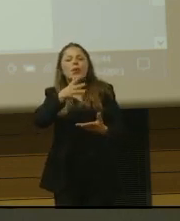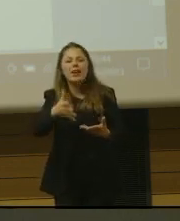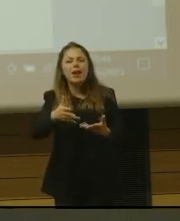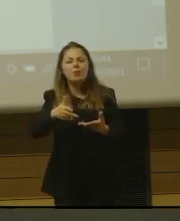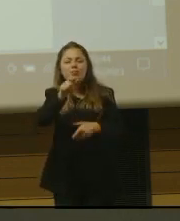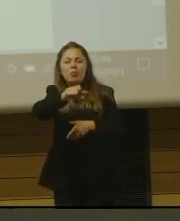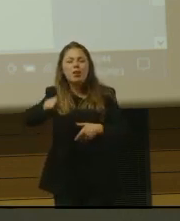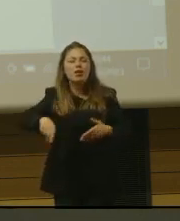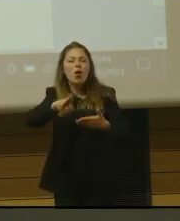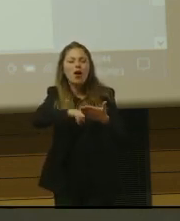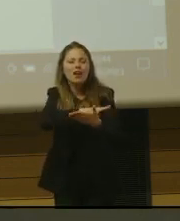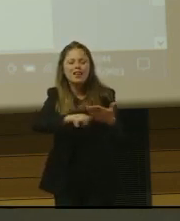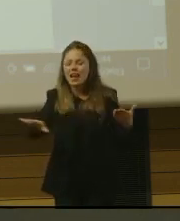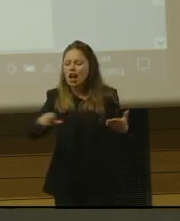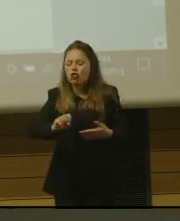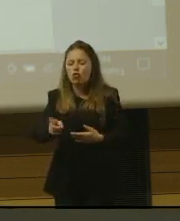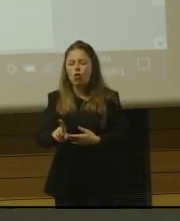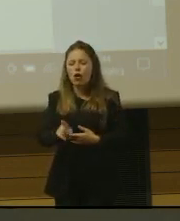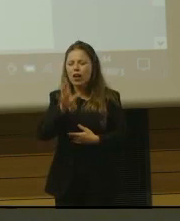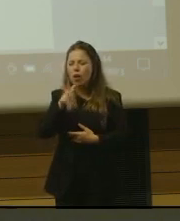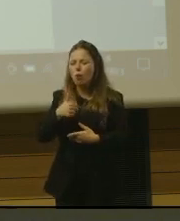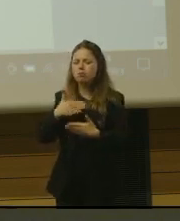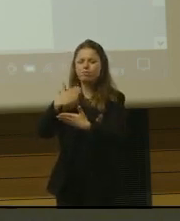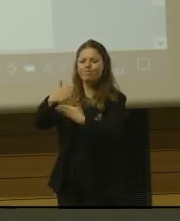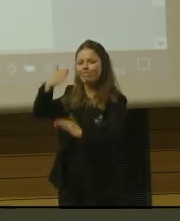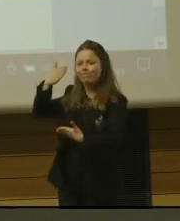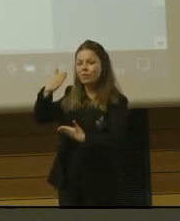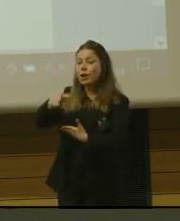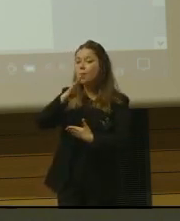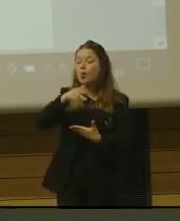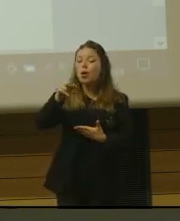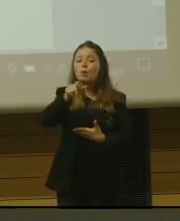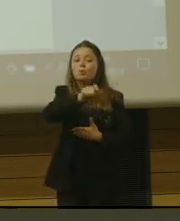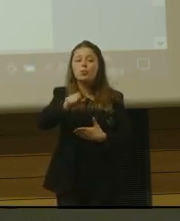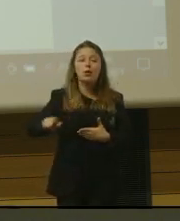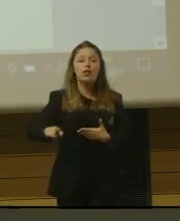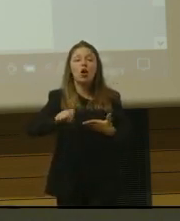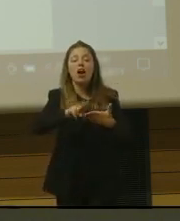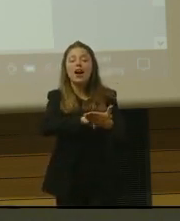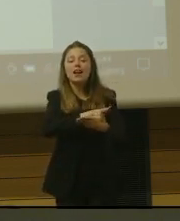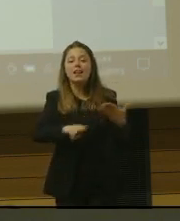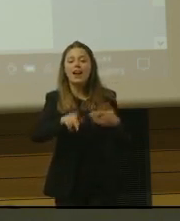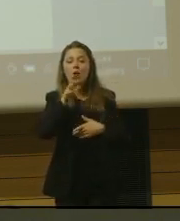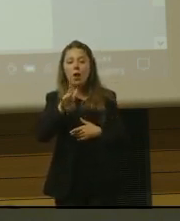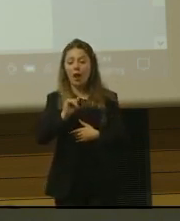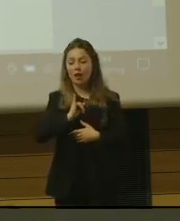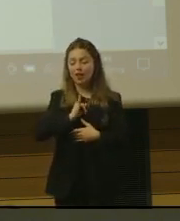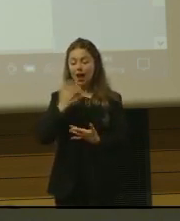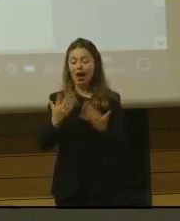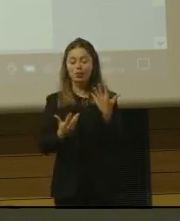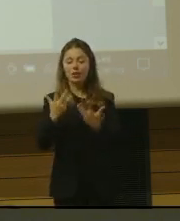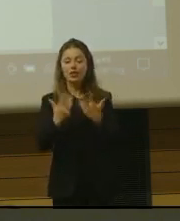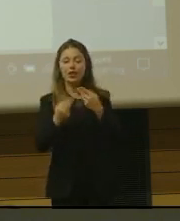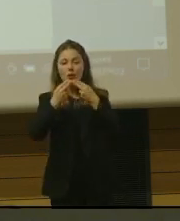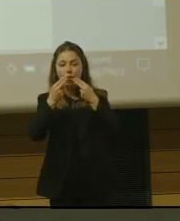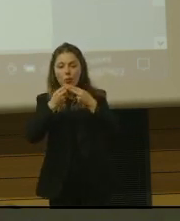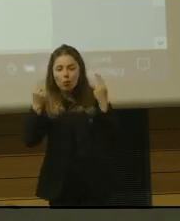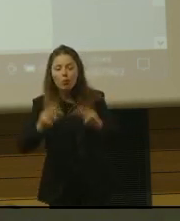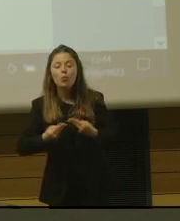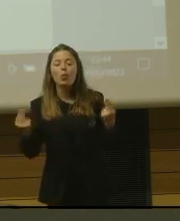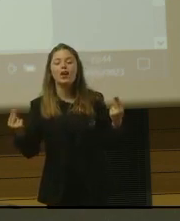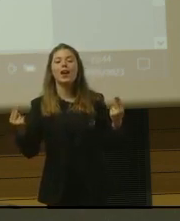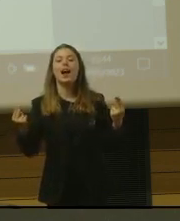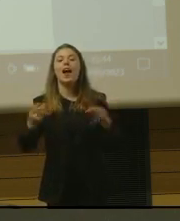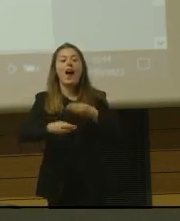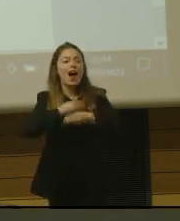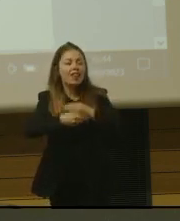gitana? ¿Por qué no llega a la población gitana? Pues porque la población gitana no se identifica con lo que la administración pública pueda